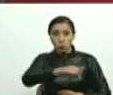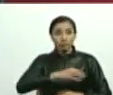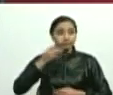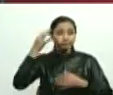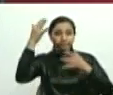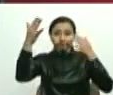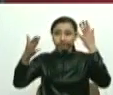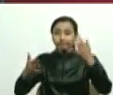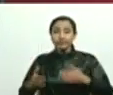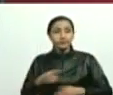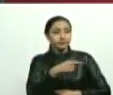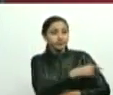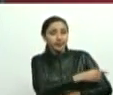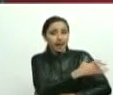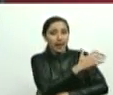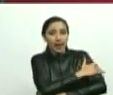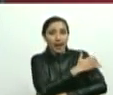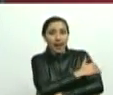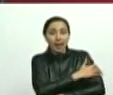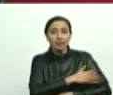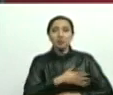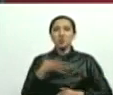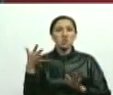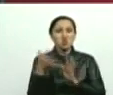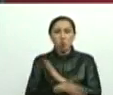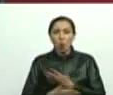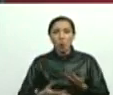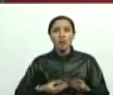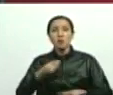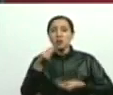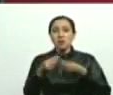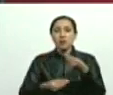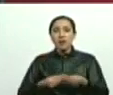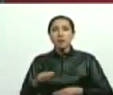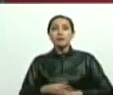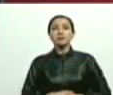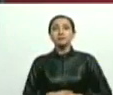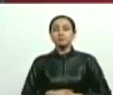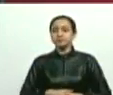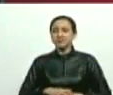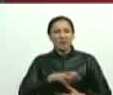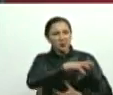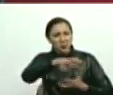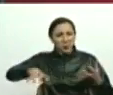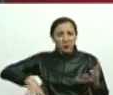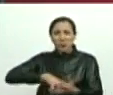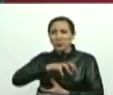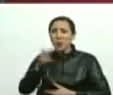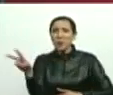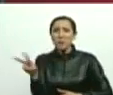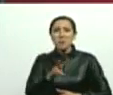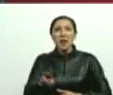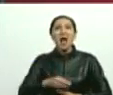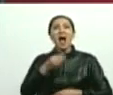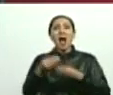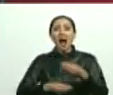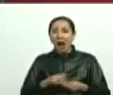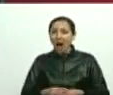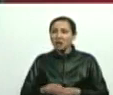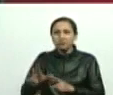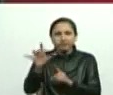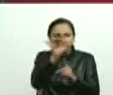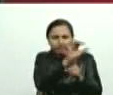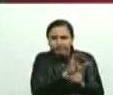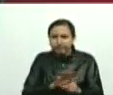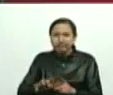la derecha, en base a la demagogia, a los problemas del país, haga una oferta engañosa y